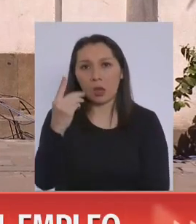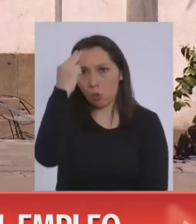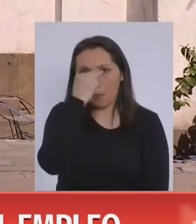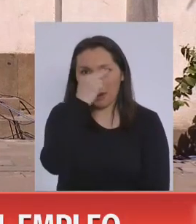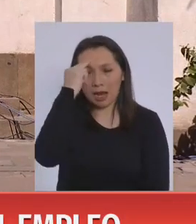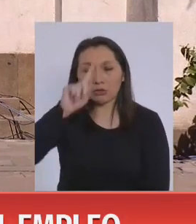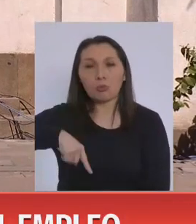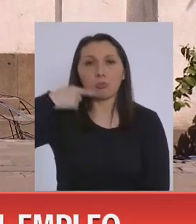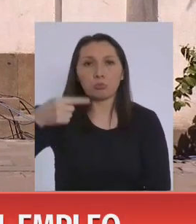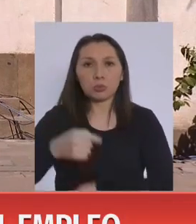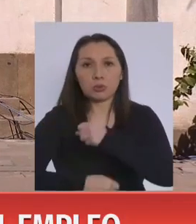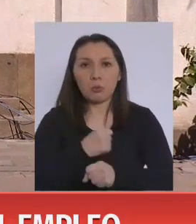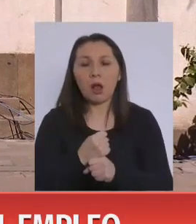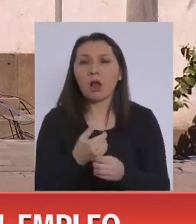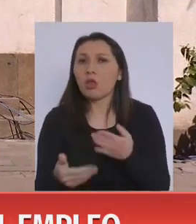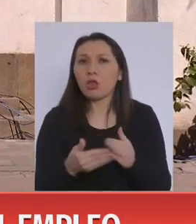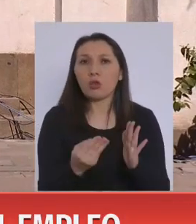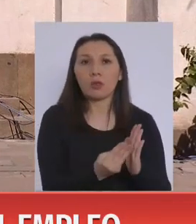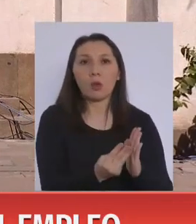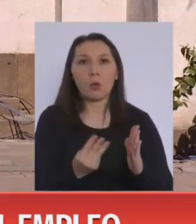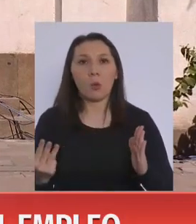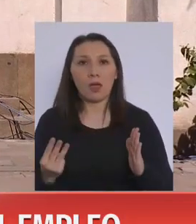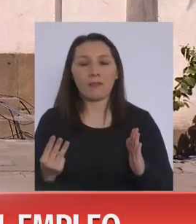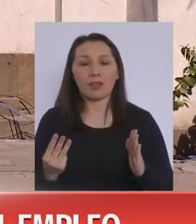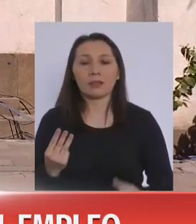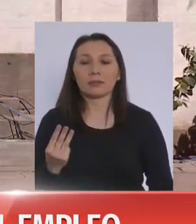próximo, a través de la página web